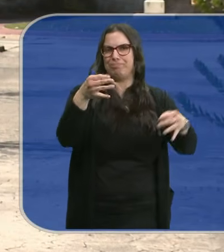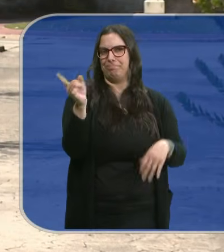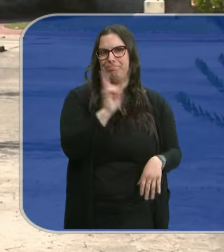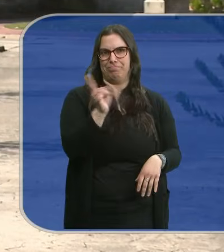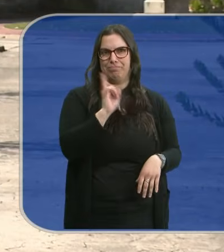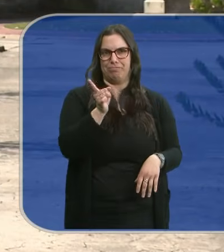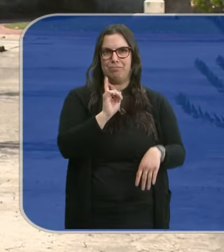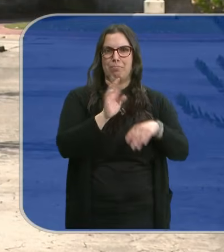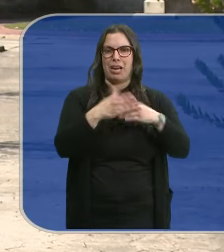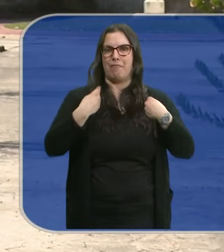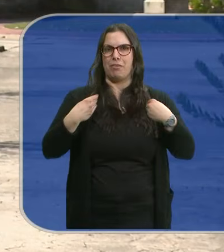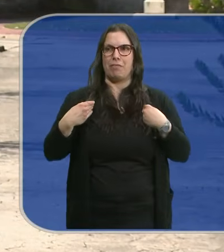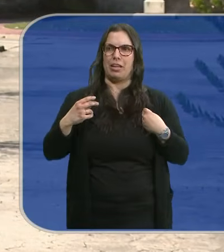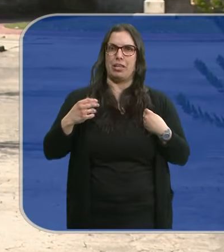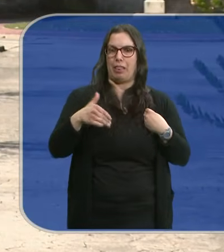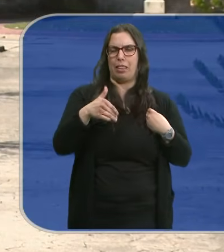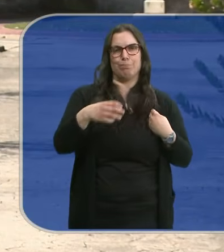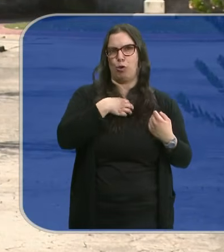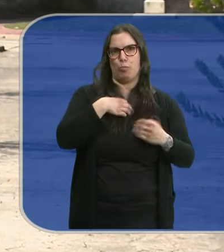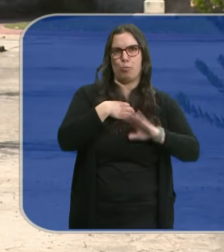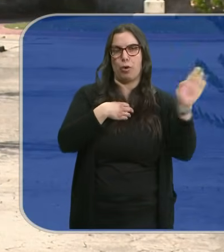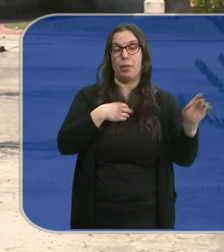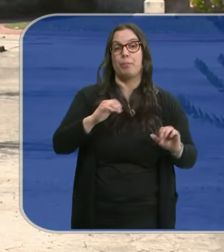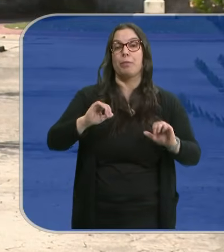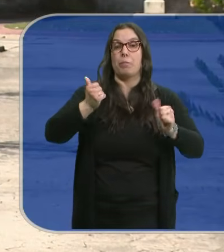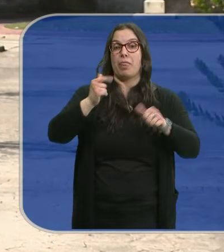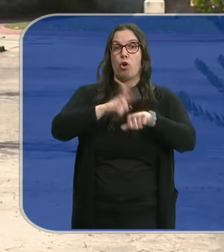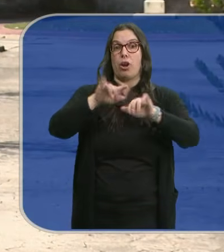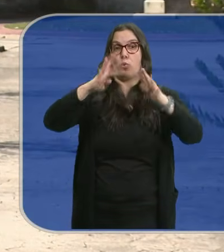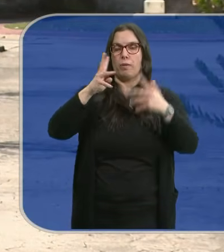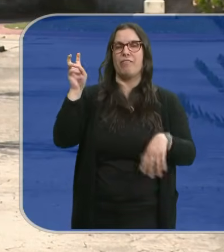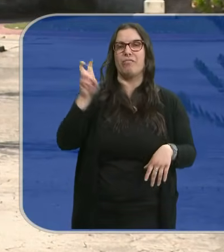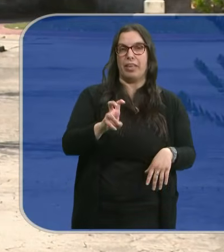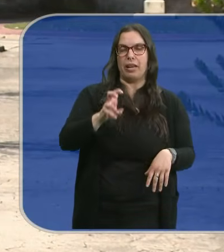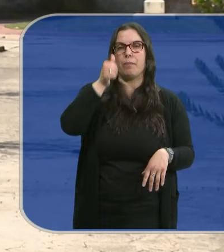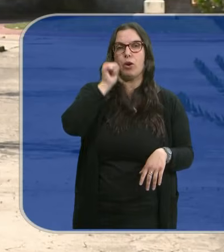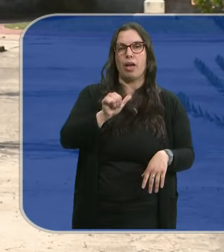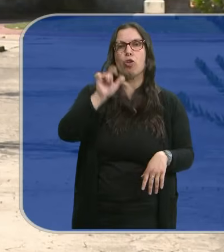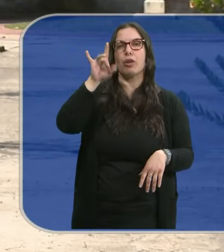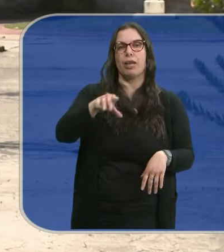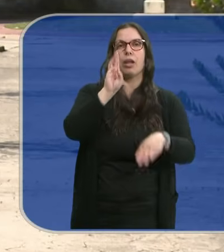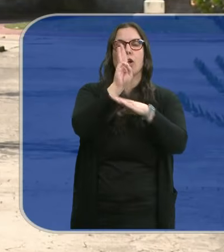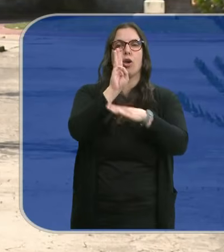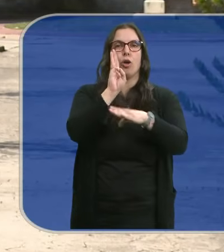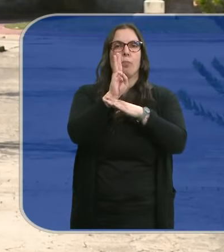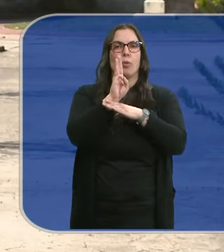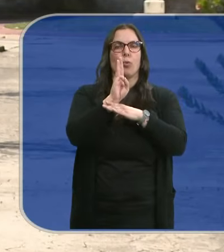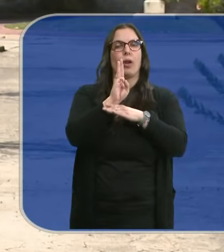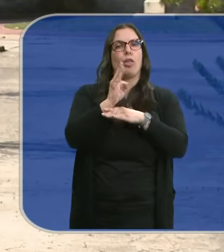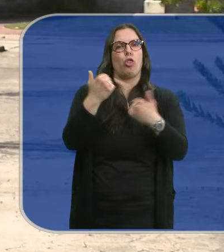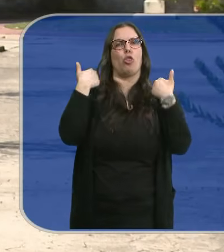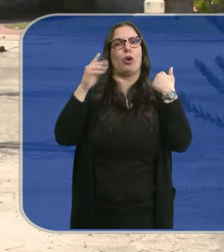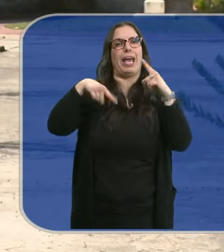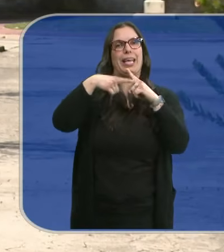condiciones para ser habitado a corto plazo. La mañana ha comenzado a las 9, cuando se ha personado aquí en Belorado la procuradora de las exmonjas